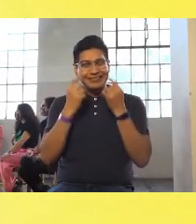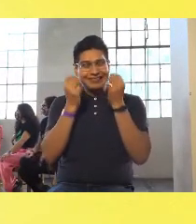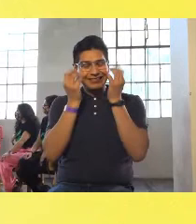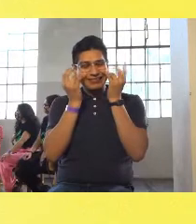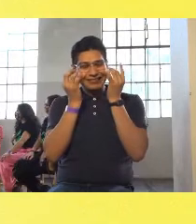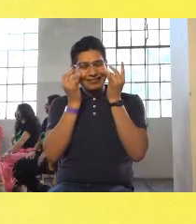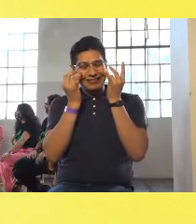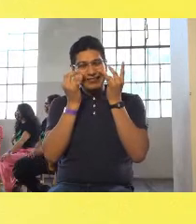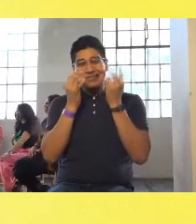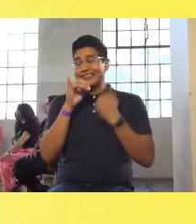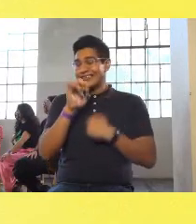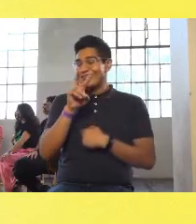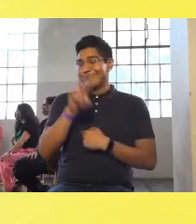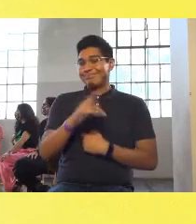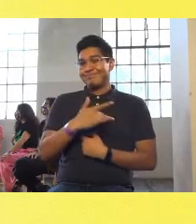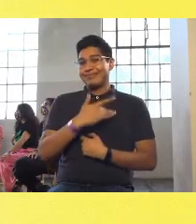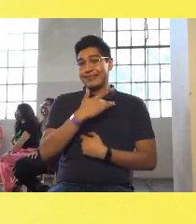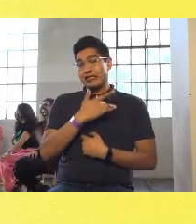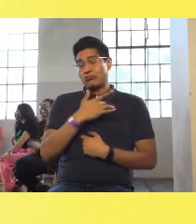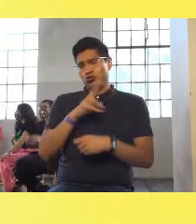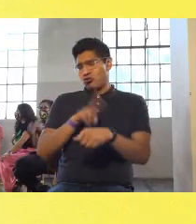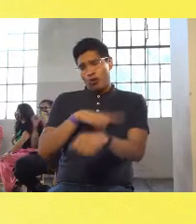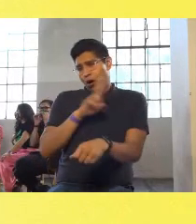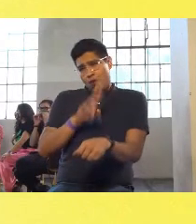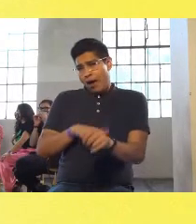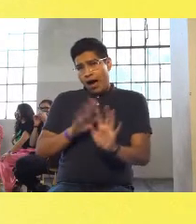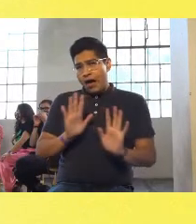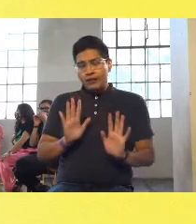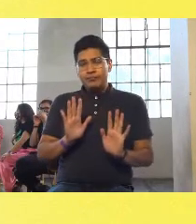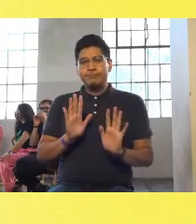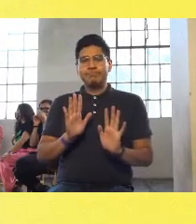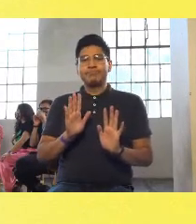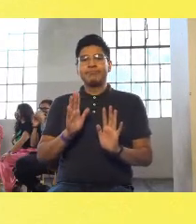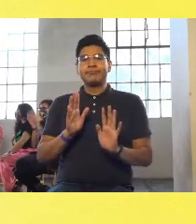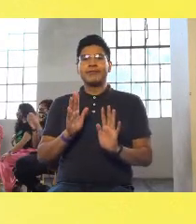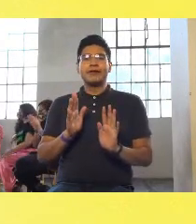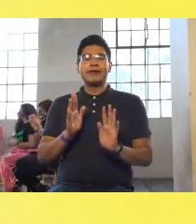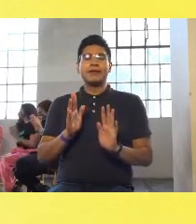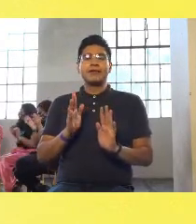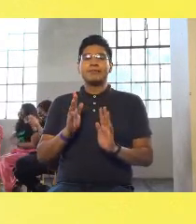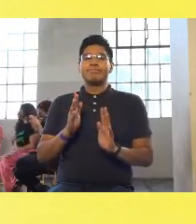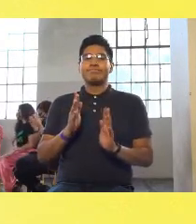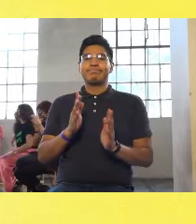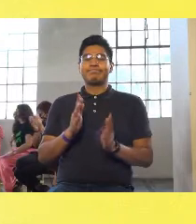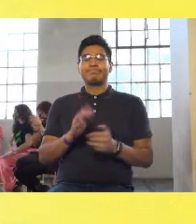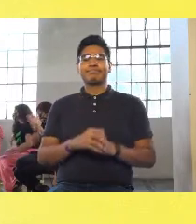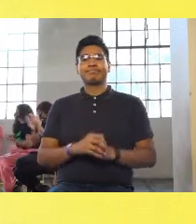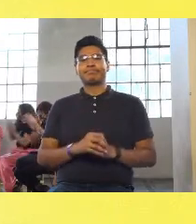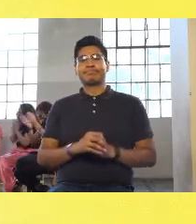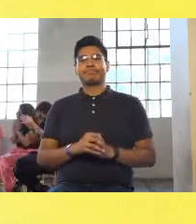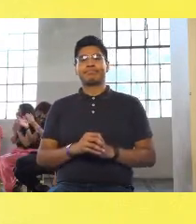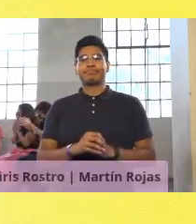Normalicemos llorar en las conversaciones públicas, pero pues eso, está chido.